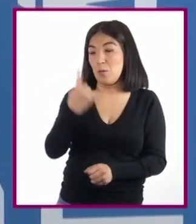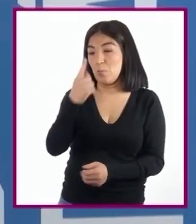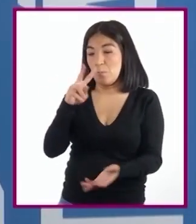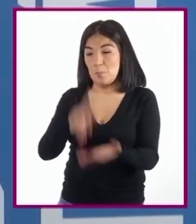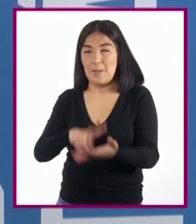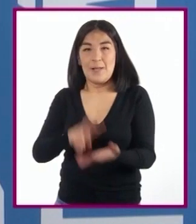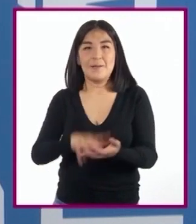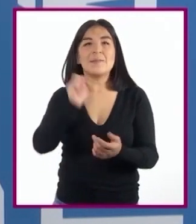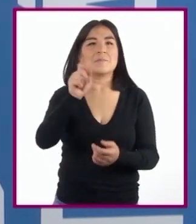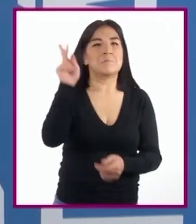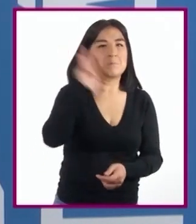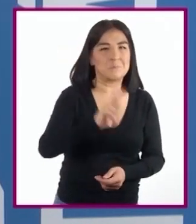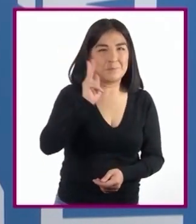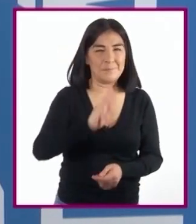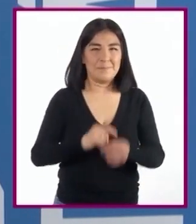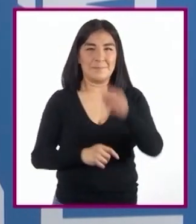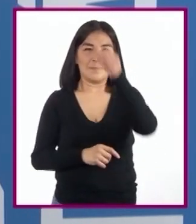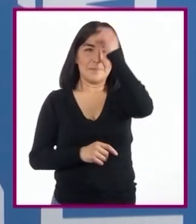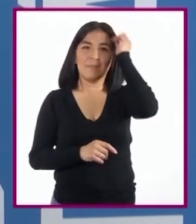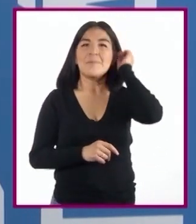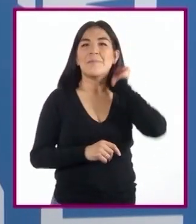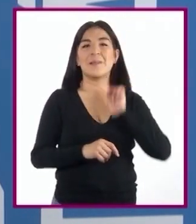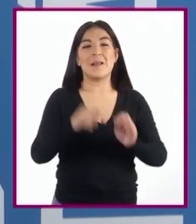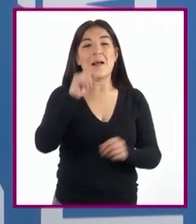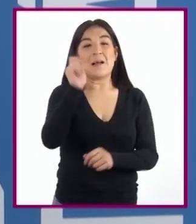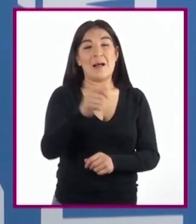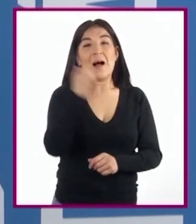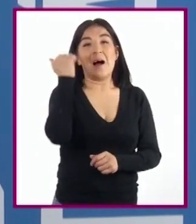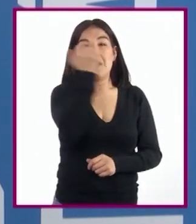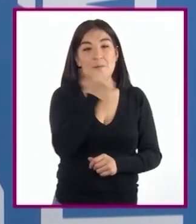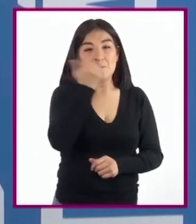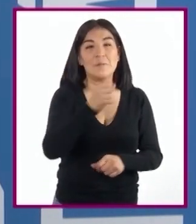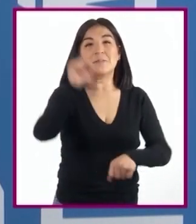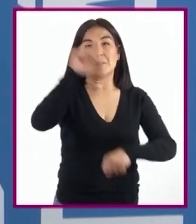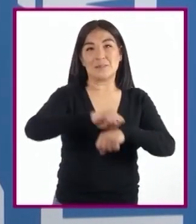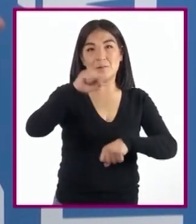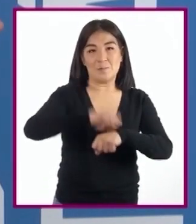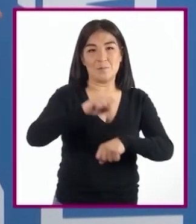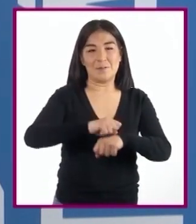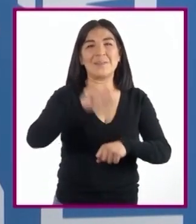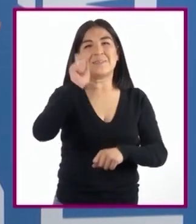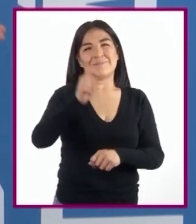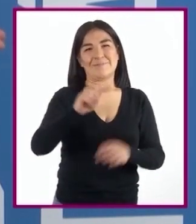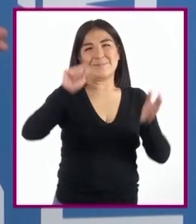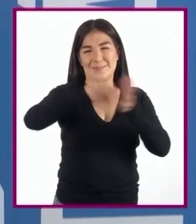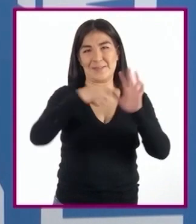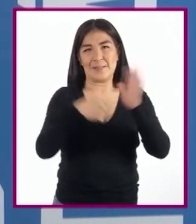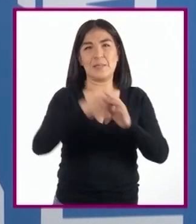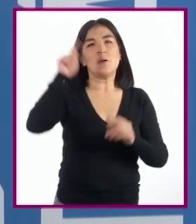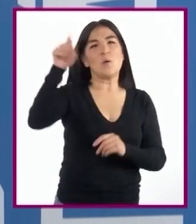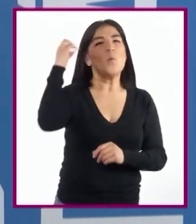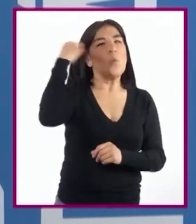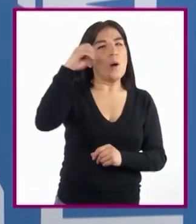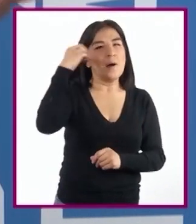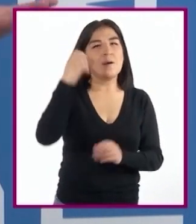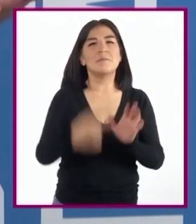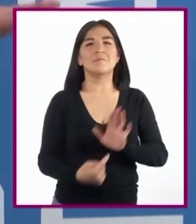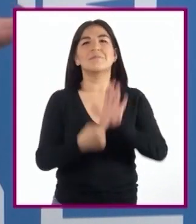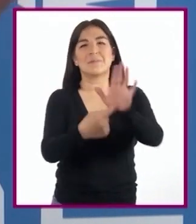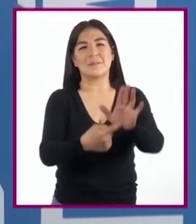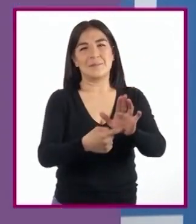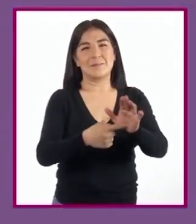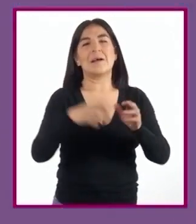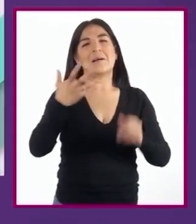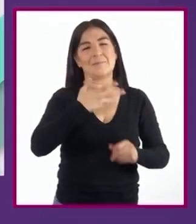probabilidad. Una alumna de una escuela secundaria técnica en Tlaxiaco, Oaxaca, nos presenta la